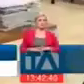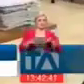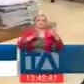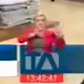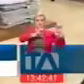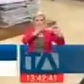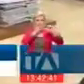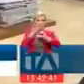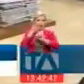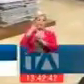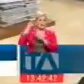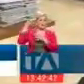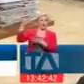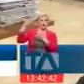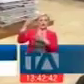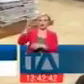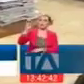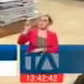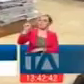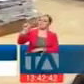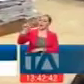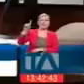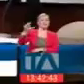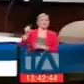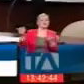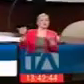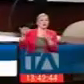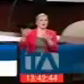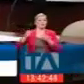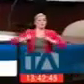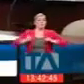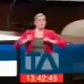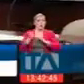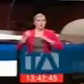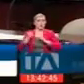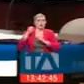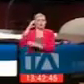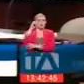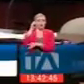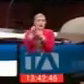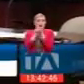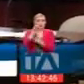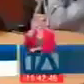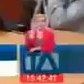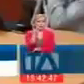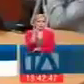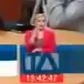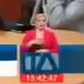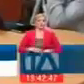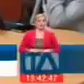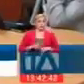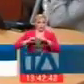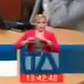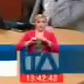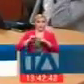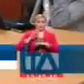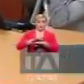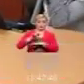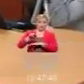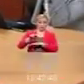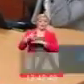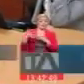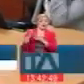político Fernando Balda, un hecho que ocurrió en Bogotá, Colombia, en 2012. Durante esta diligencia, según la acusación particular,